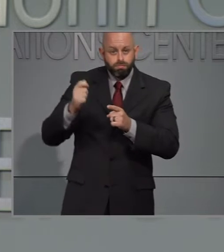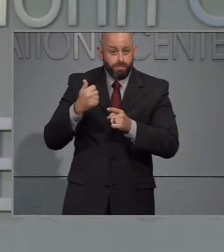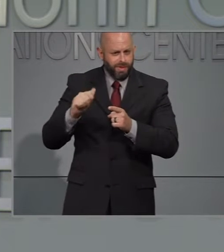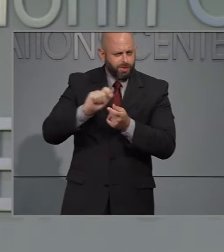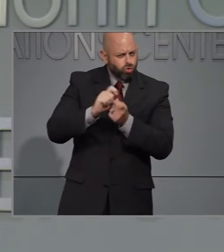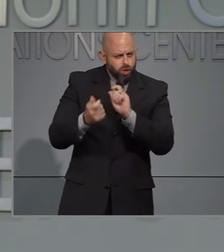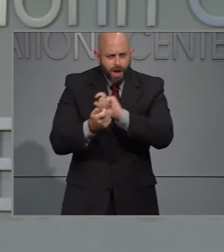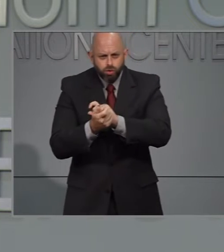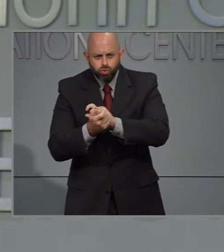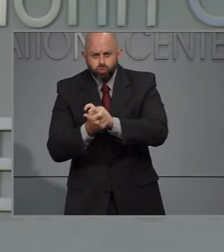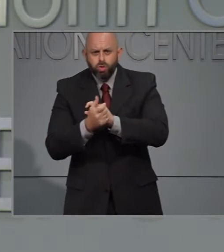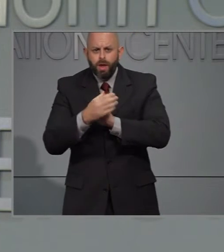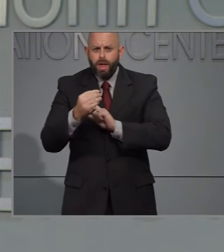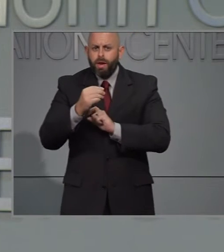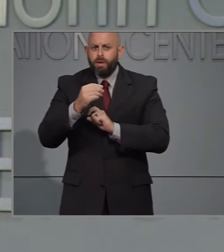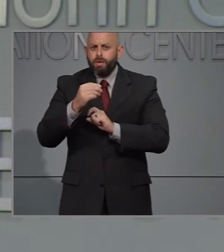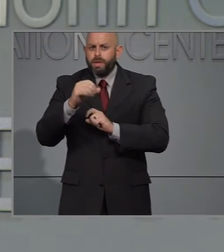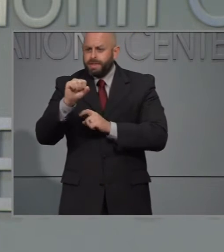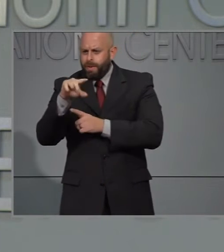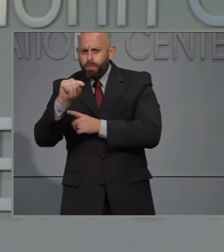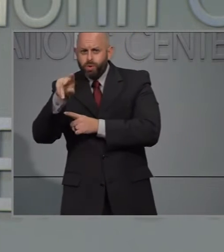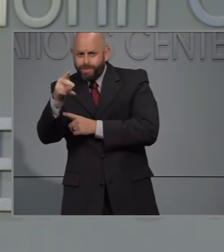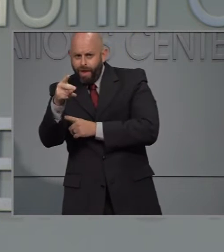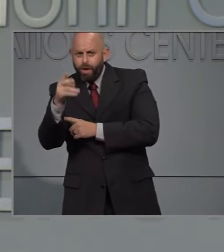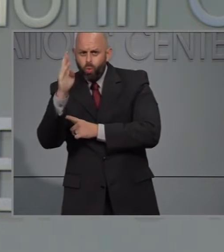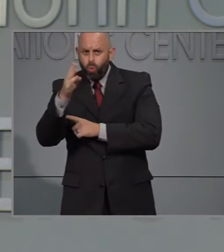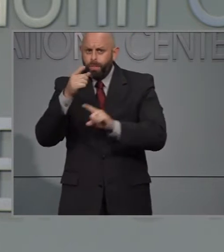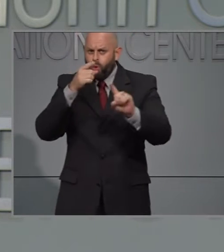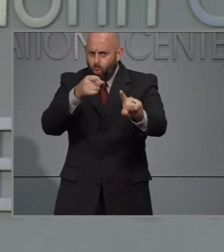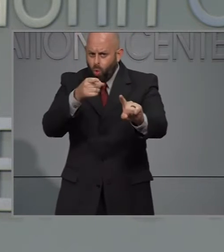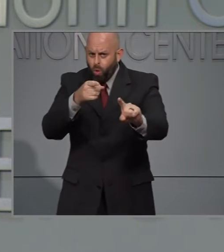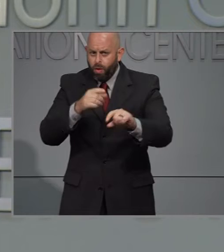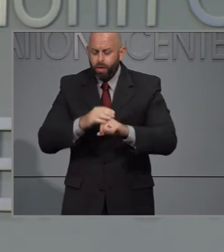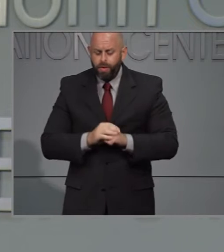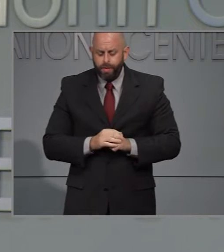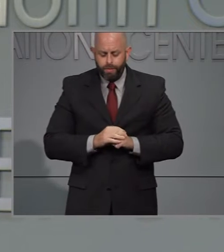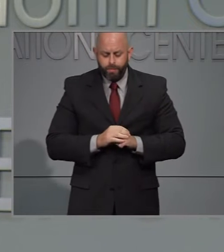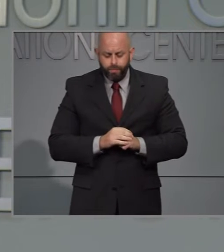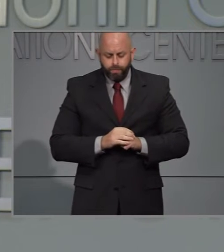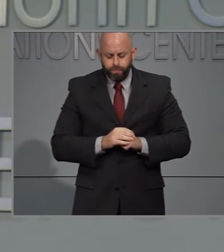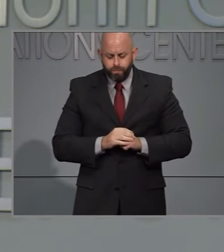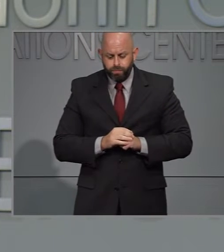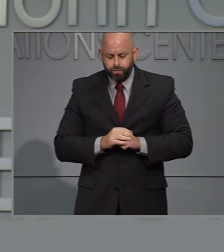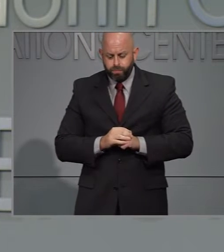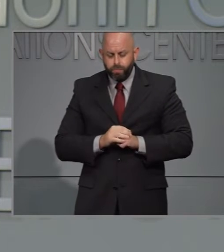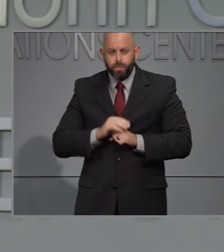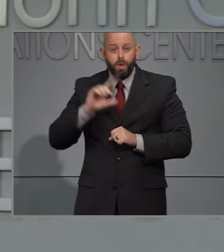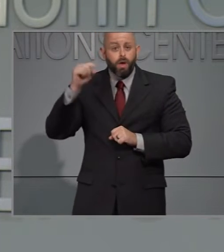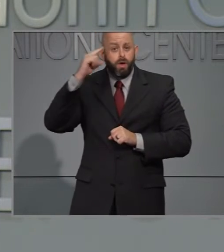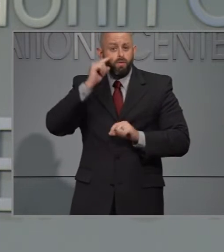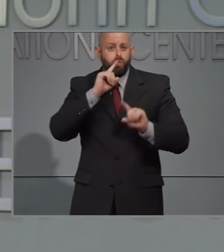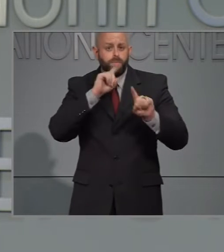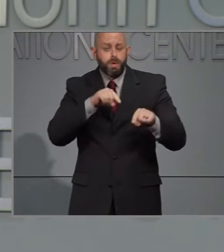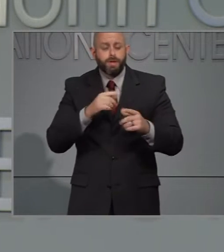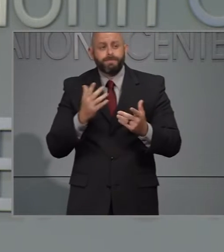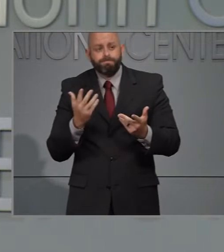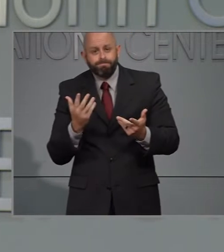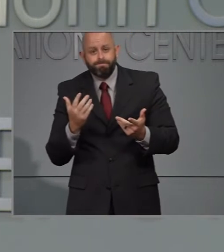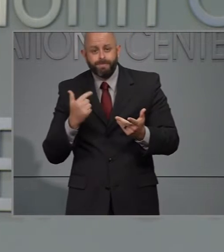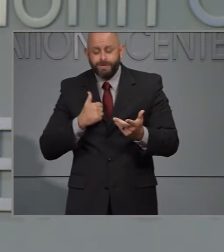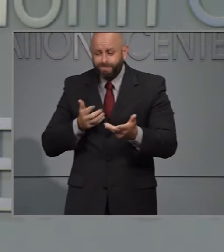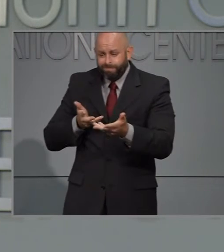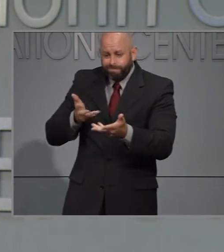y septiembre 2? Respuesta: creo que nosotros tenemos pasos positivos de la legislatura y eso